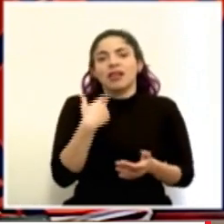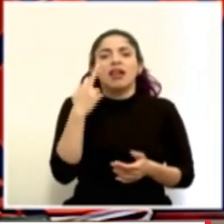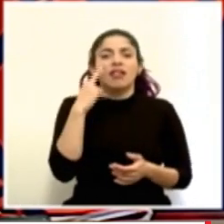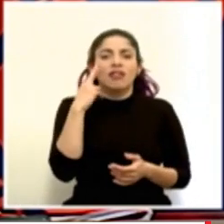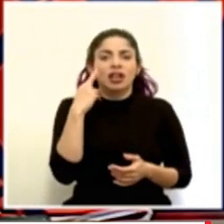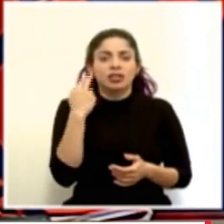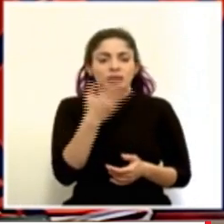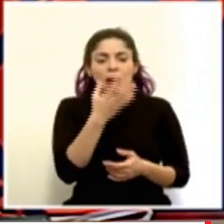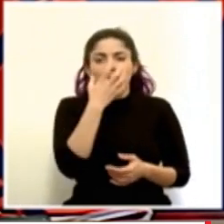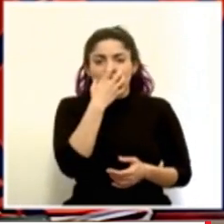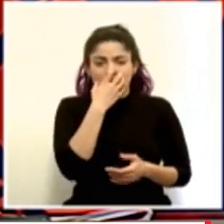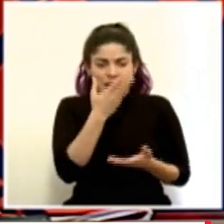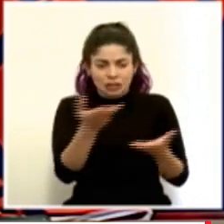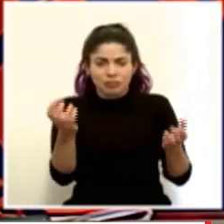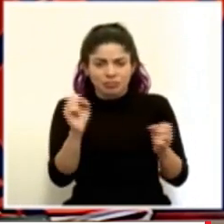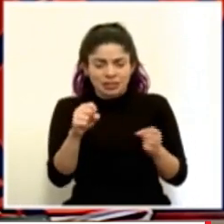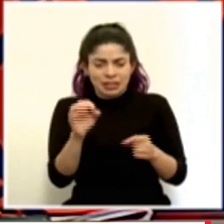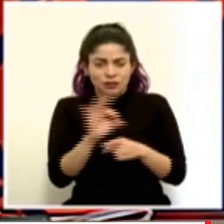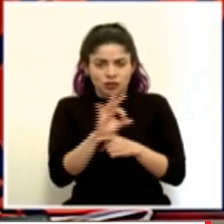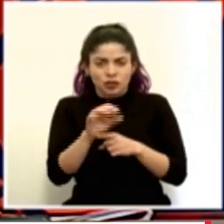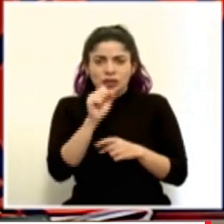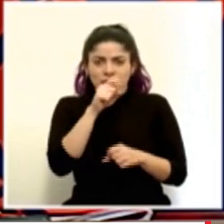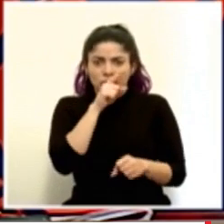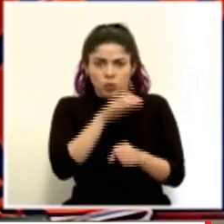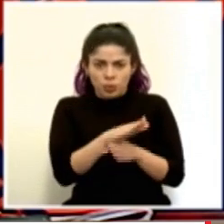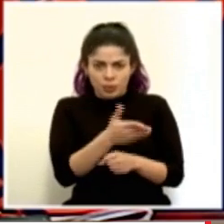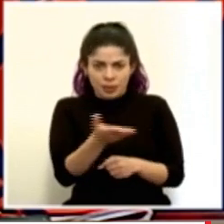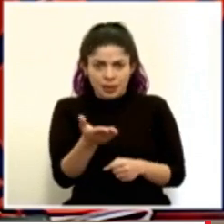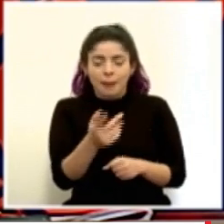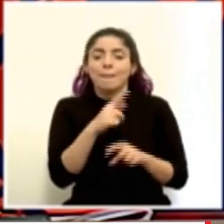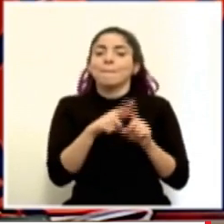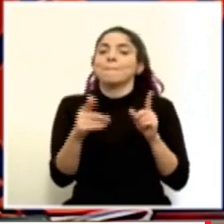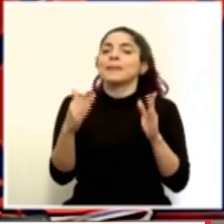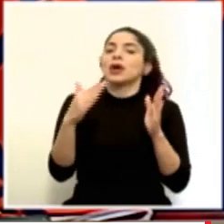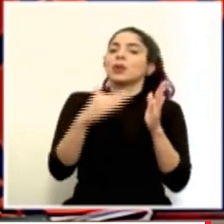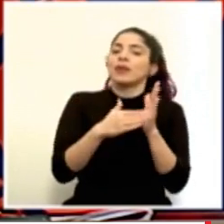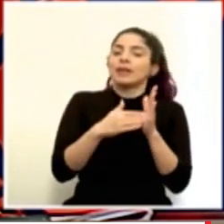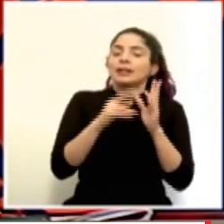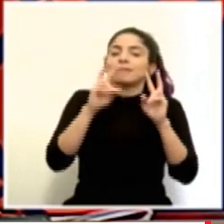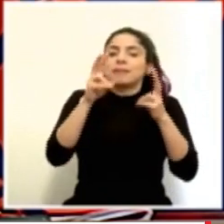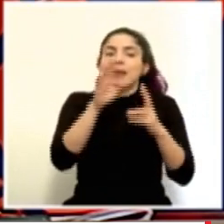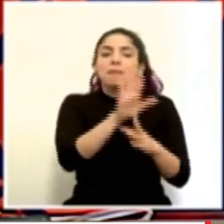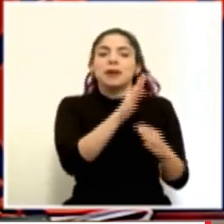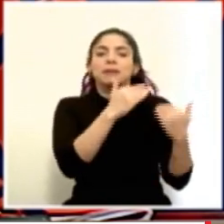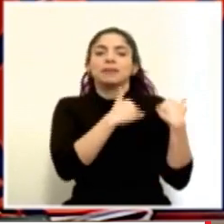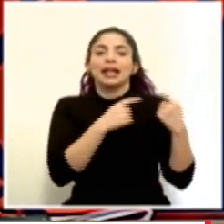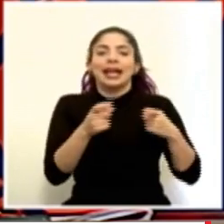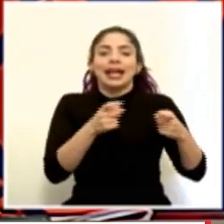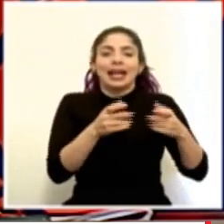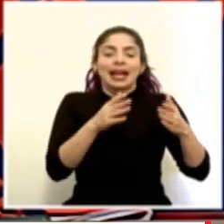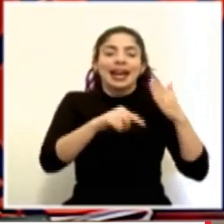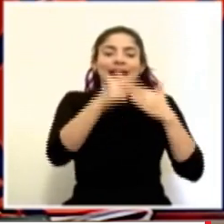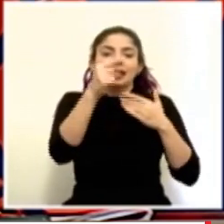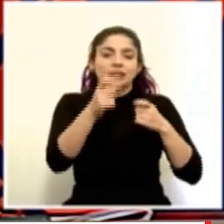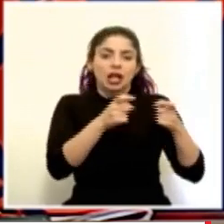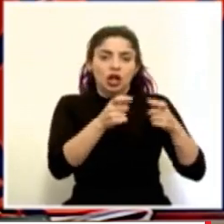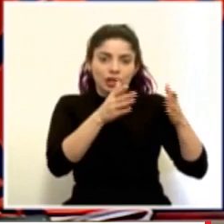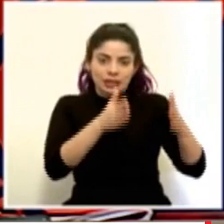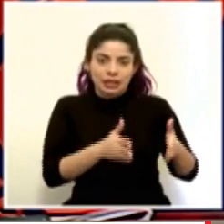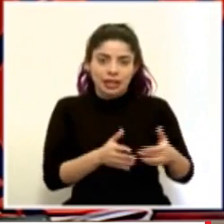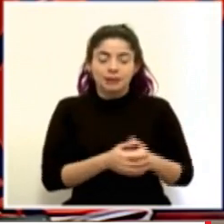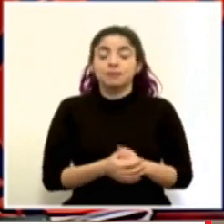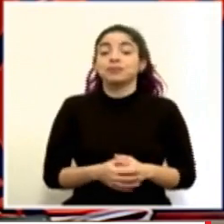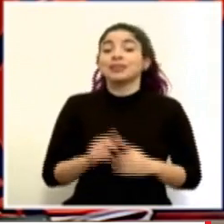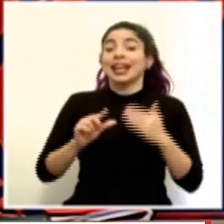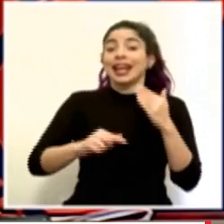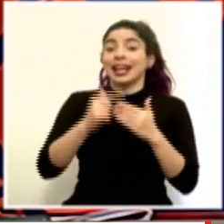razones de que esas mascarillas sí están cumpliendo técnicamente. Pero de nuevo, es un tema de la gerencia de logística. Sí quiero decir una cosa,